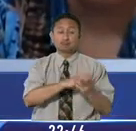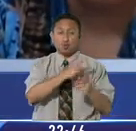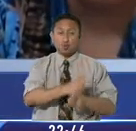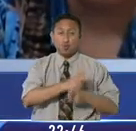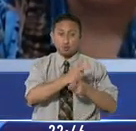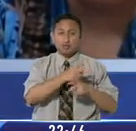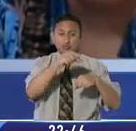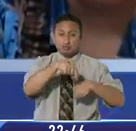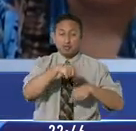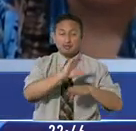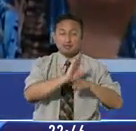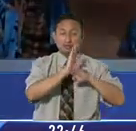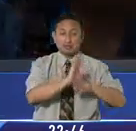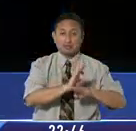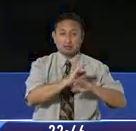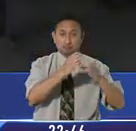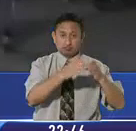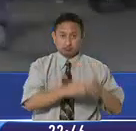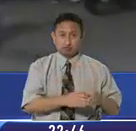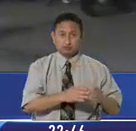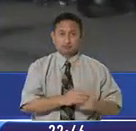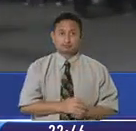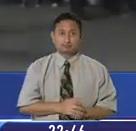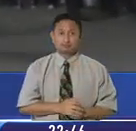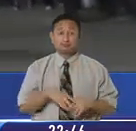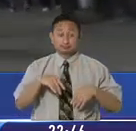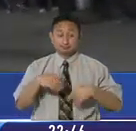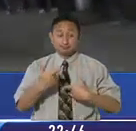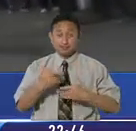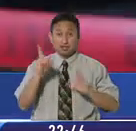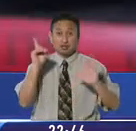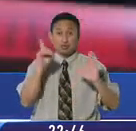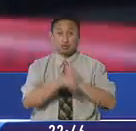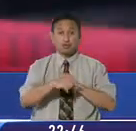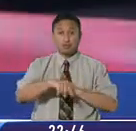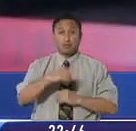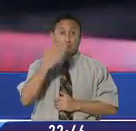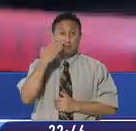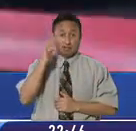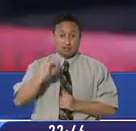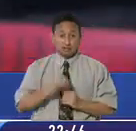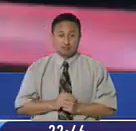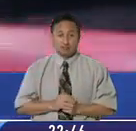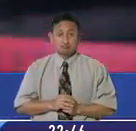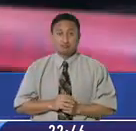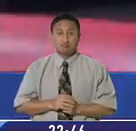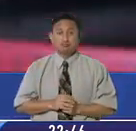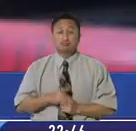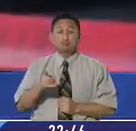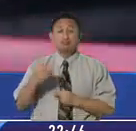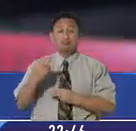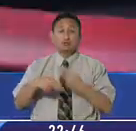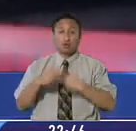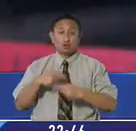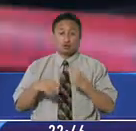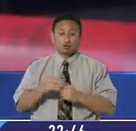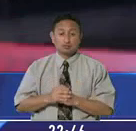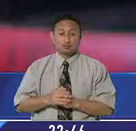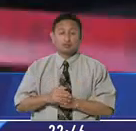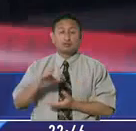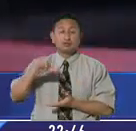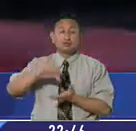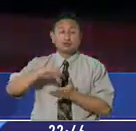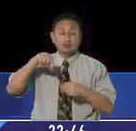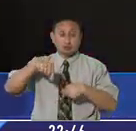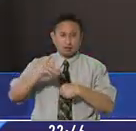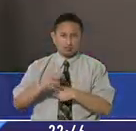protección a víctimas y testigos, pues, tras la denuncia de su madre, la asesinaron en su negocio ubicado en el centro de